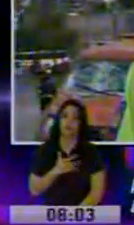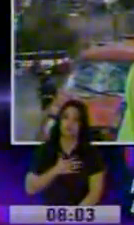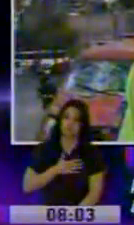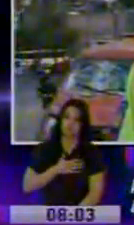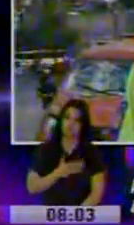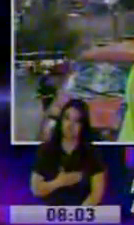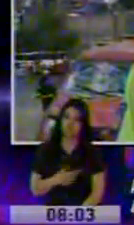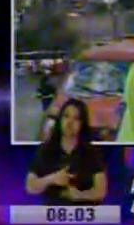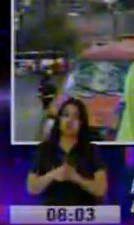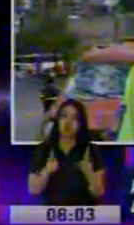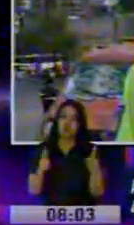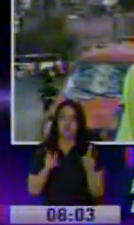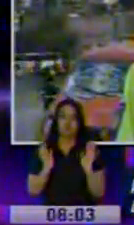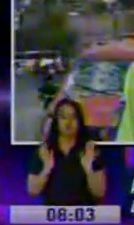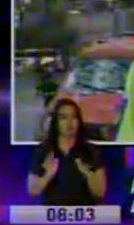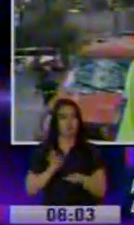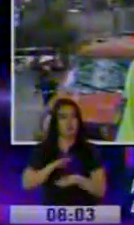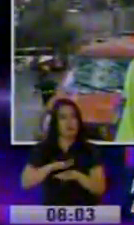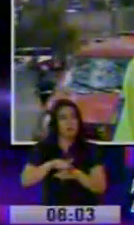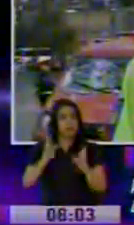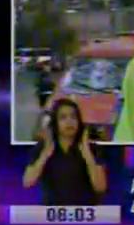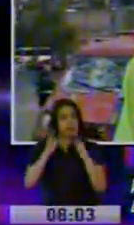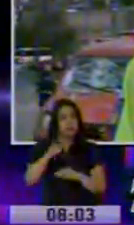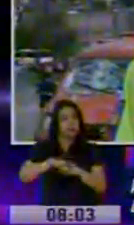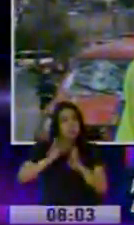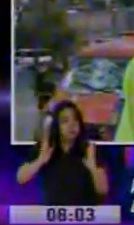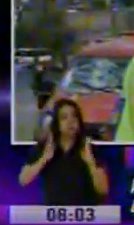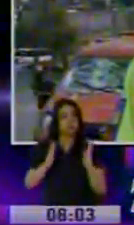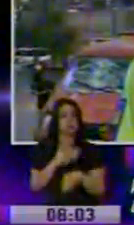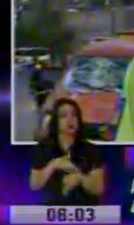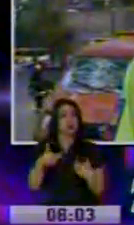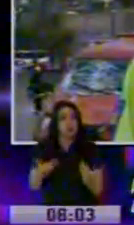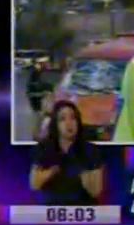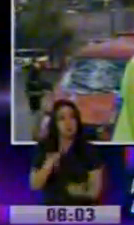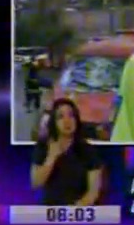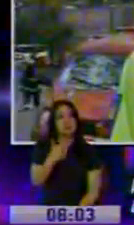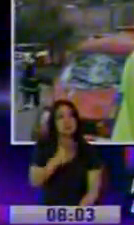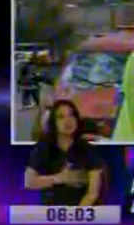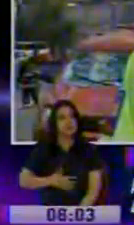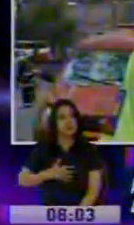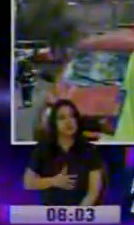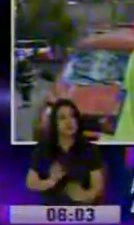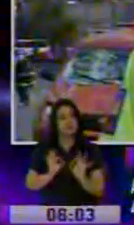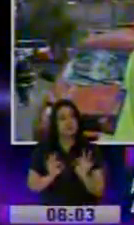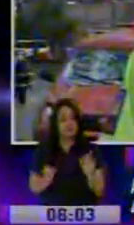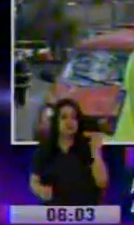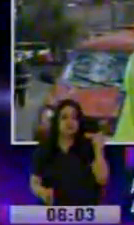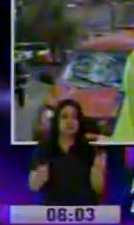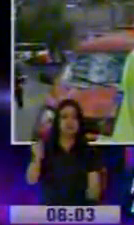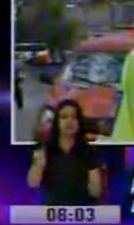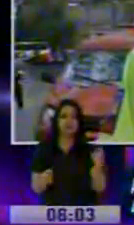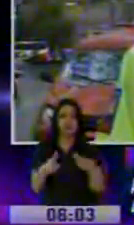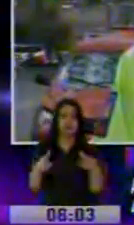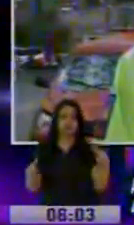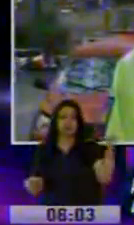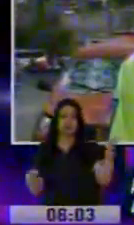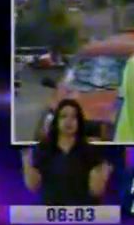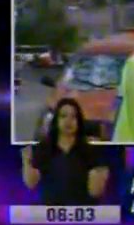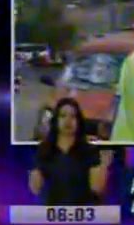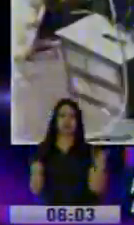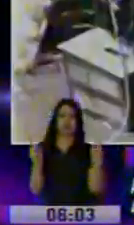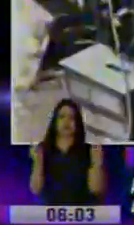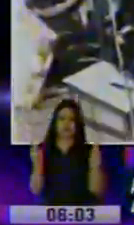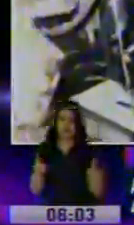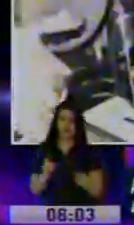lo sucedido, pero también llamado de atención de lo que siempre decimos acá, por favor, hagan el manejo de estos automotores, cualquiera que sea,